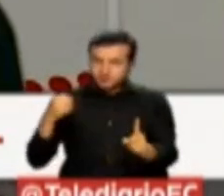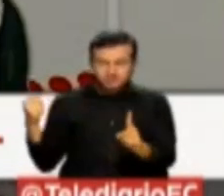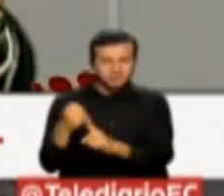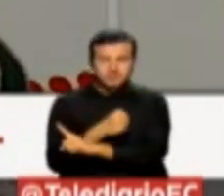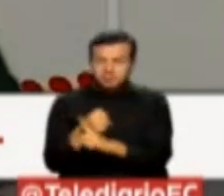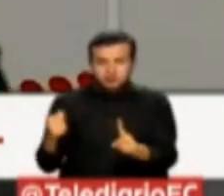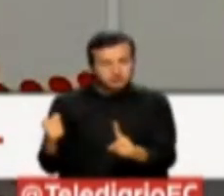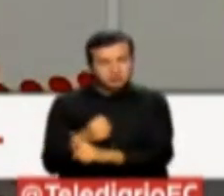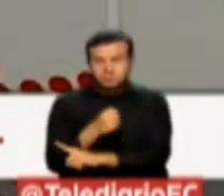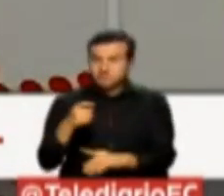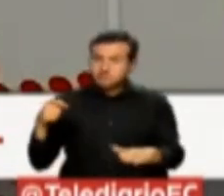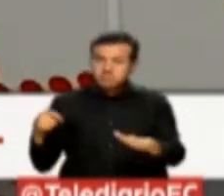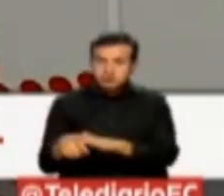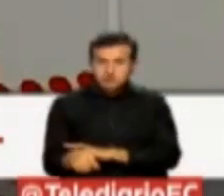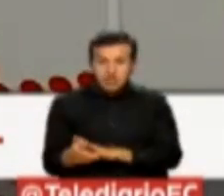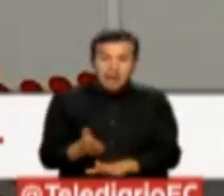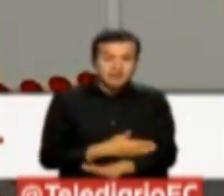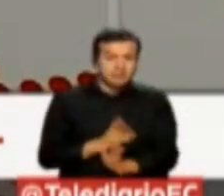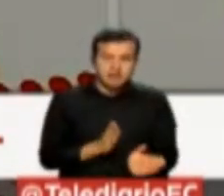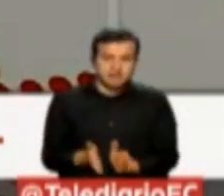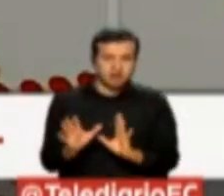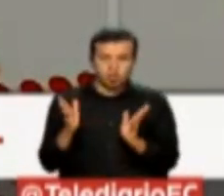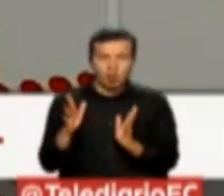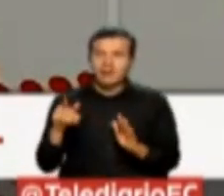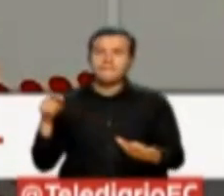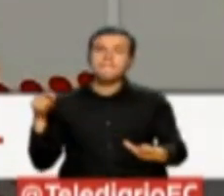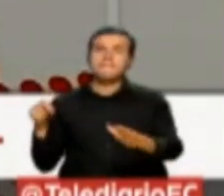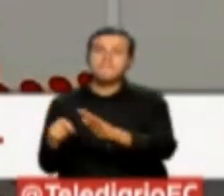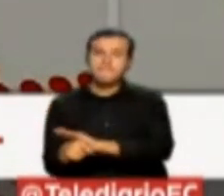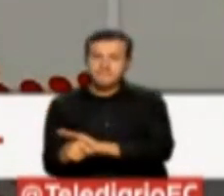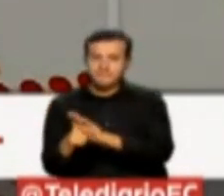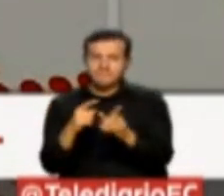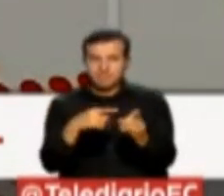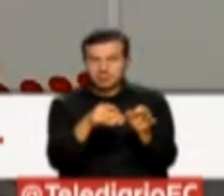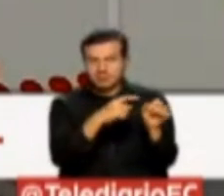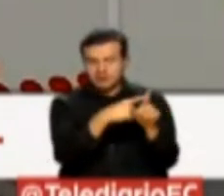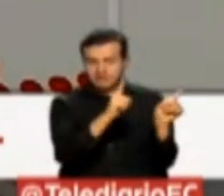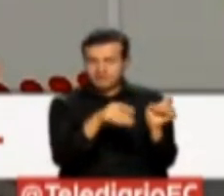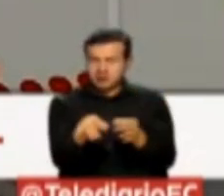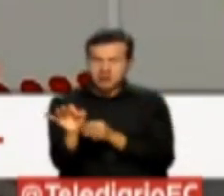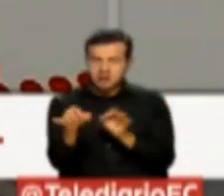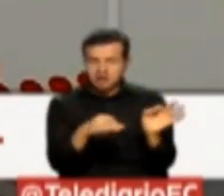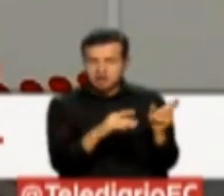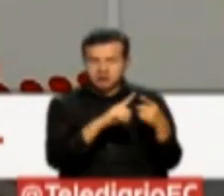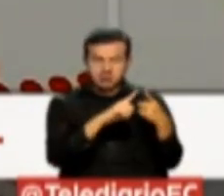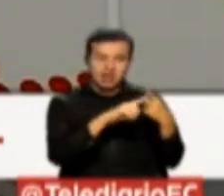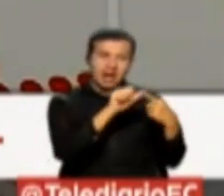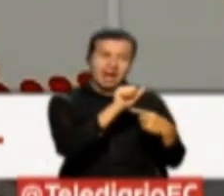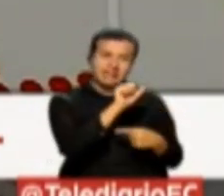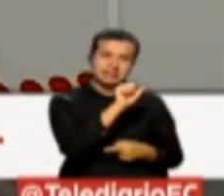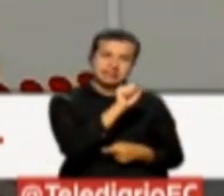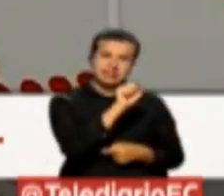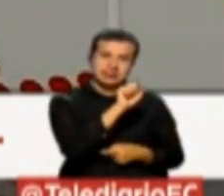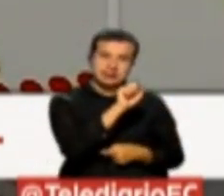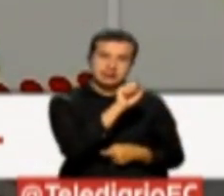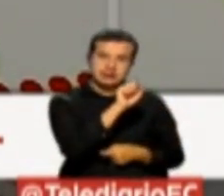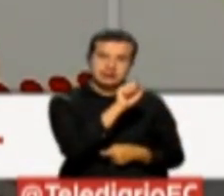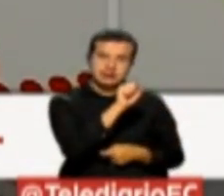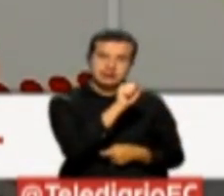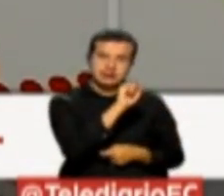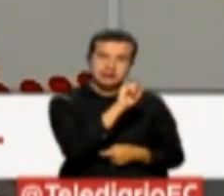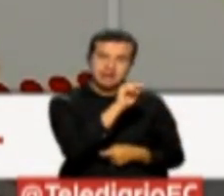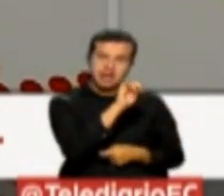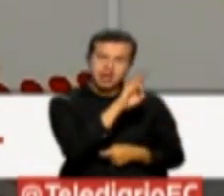a una persona y lo mata. Entonces ese es un homicidio. Aquí no demanda necesariamente una planificación de una alevosía. Entonces